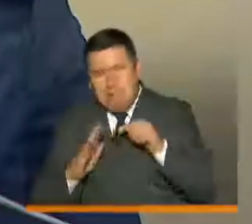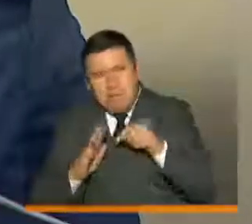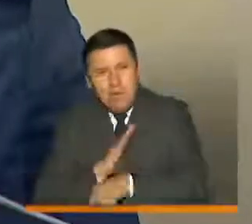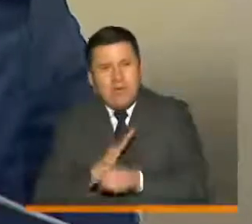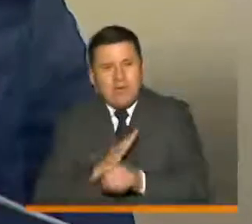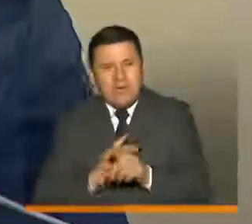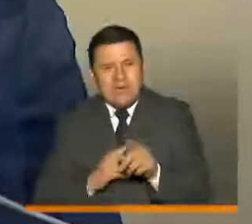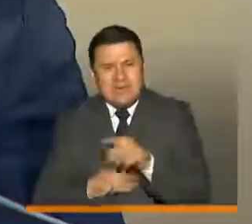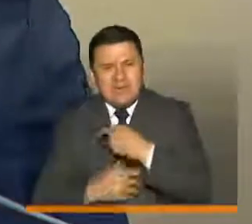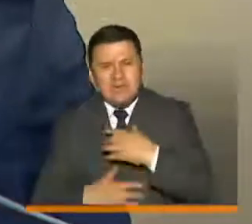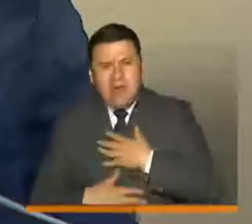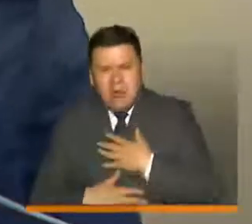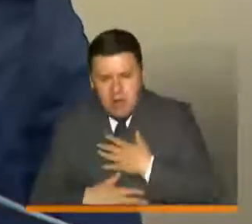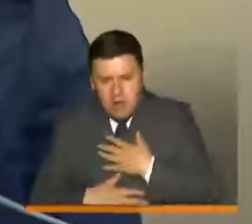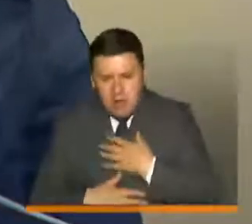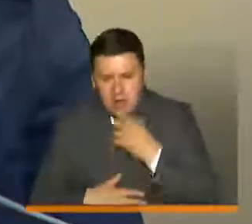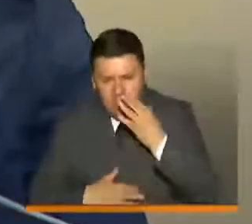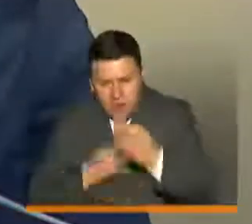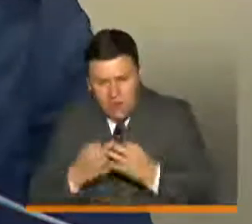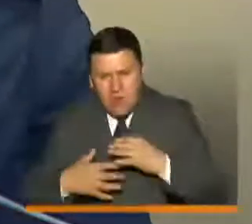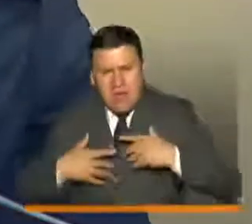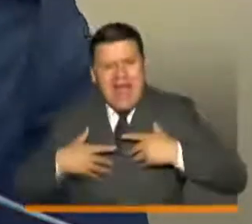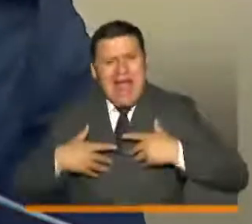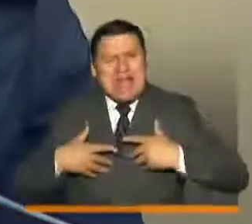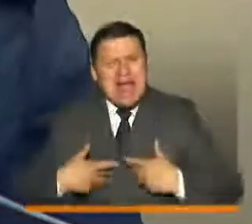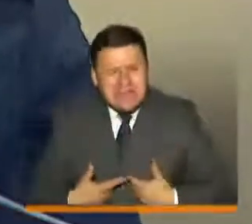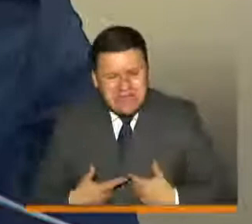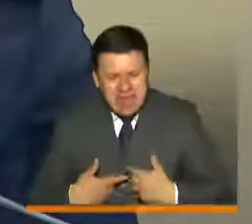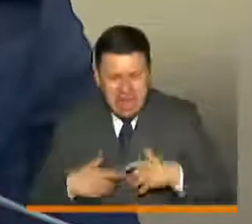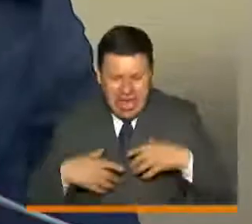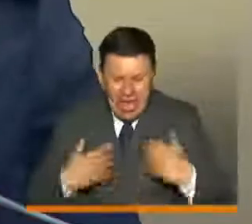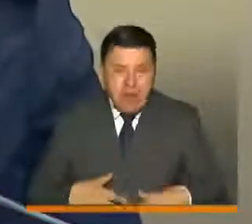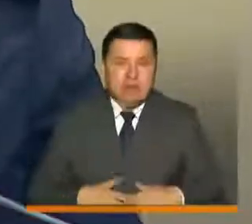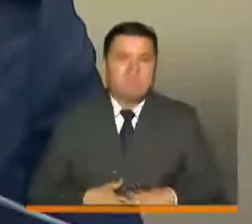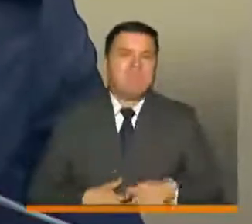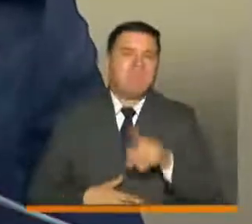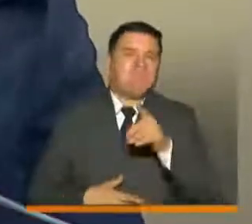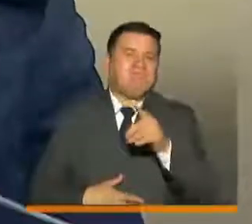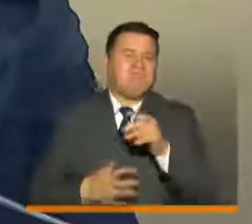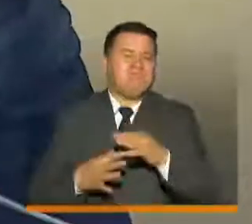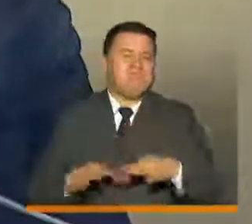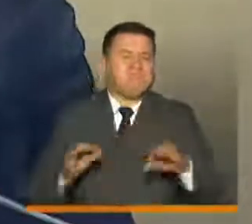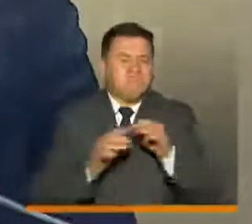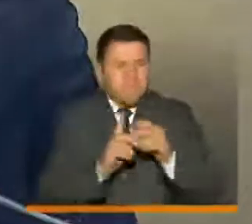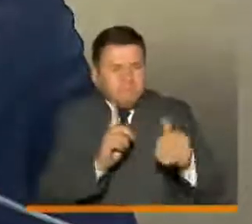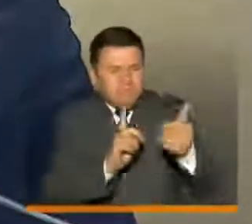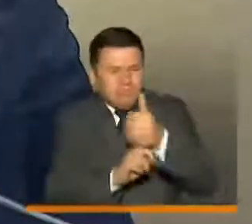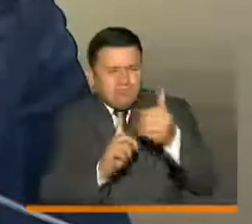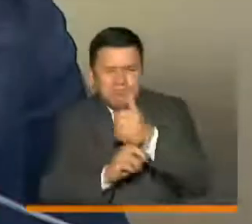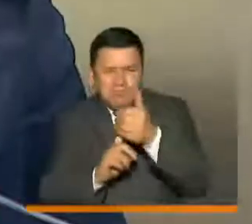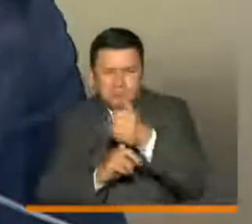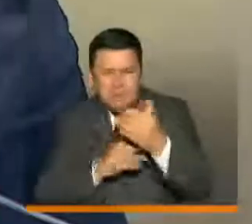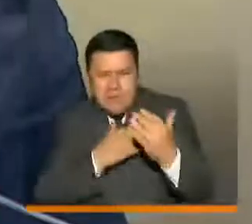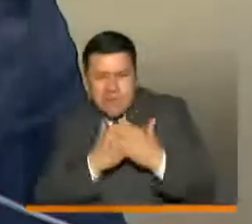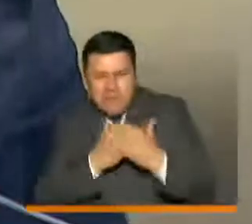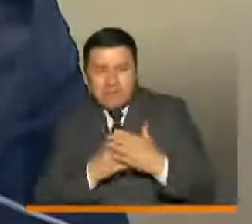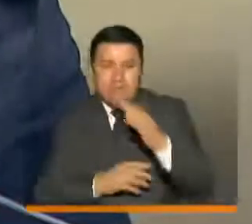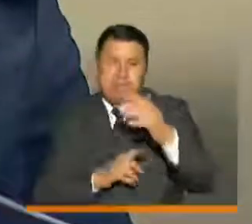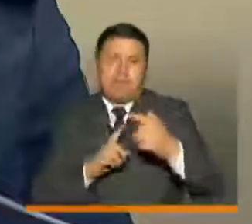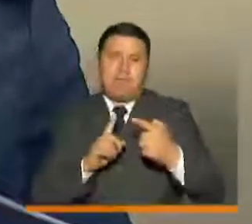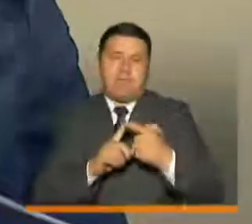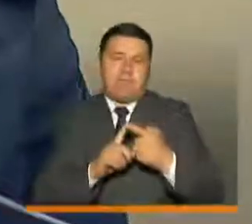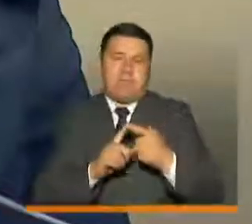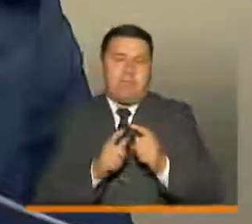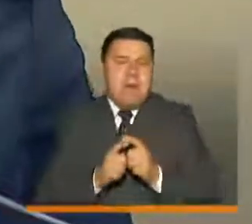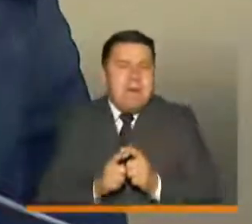la fatiga de la precaución, la fatiga de los cuidados, y en ese sentido creo que es muy importante identificar una serie de señales. Lo primero es